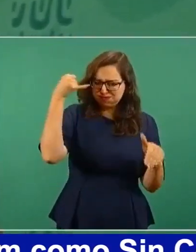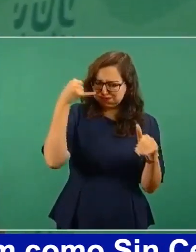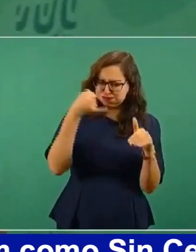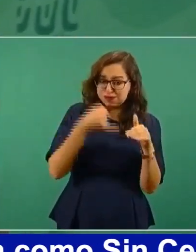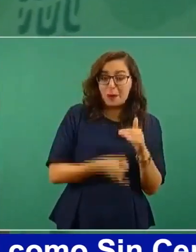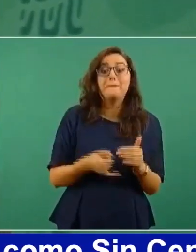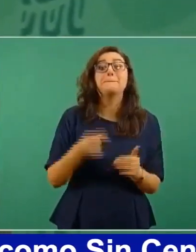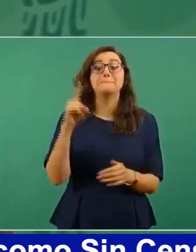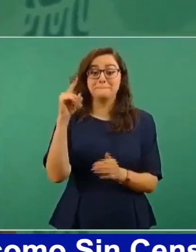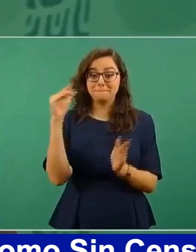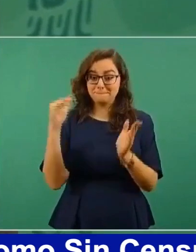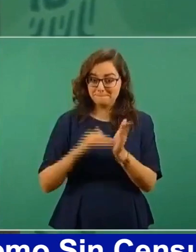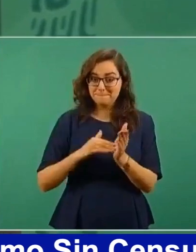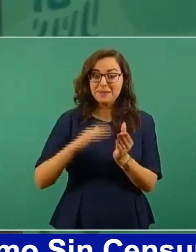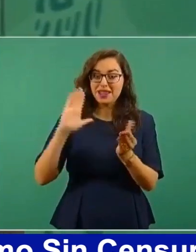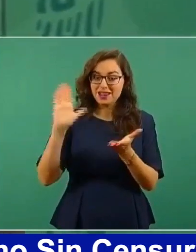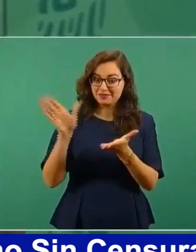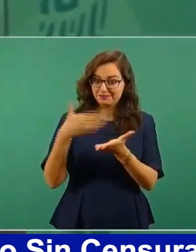de 1,000